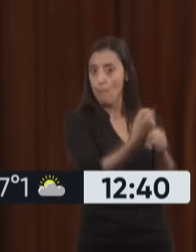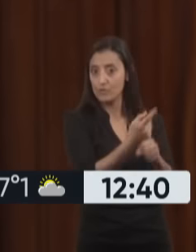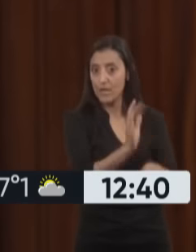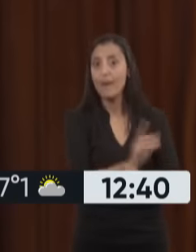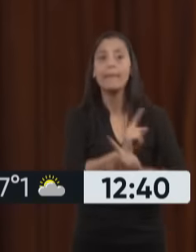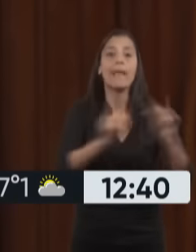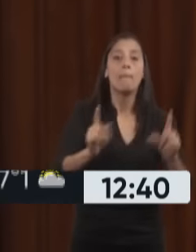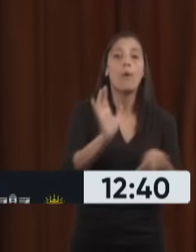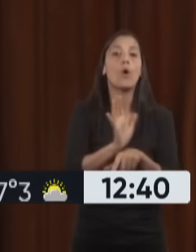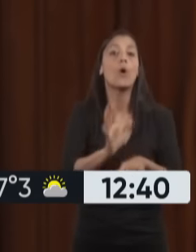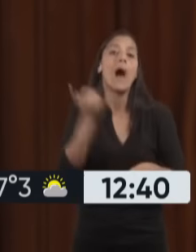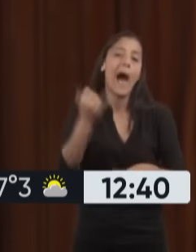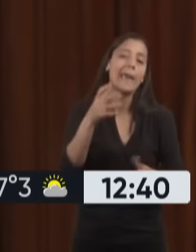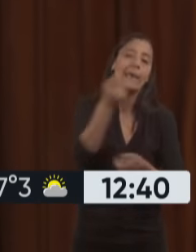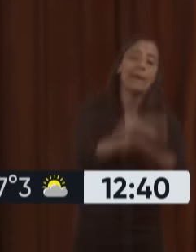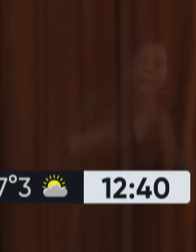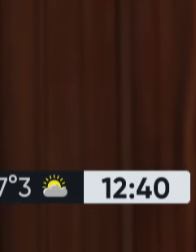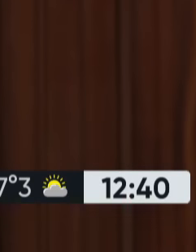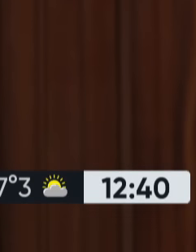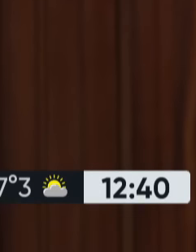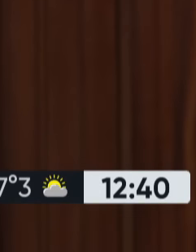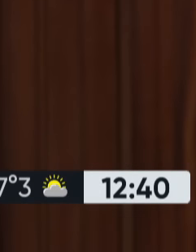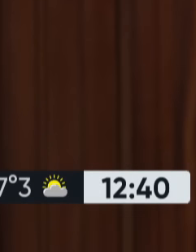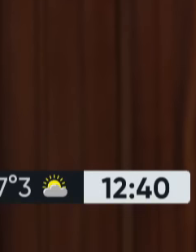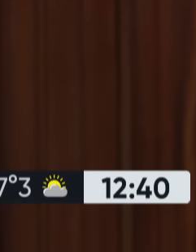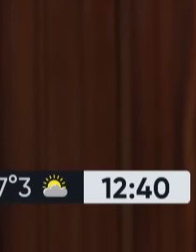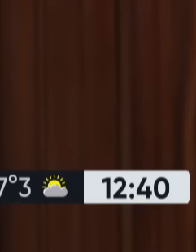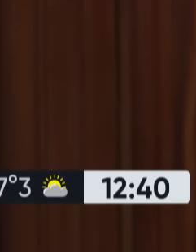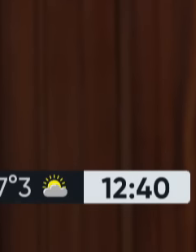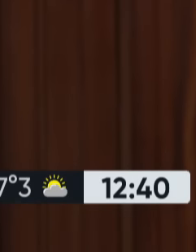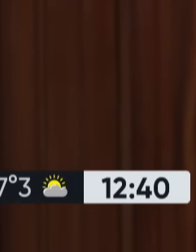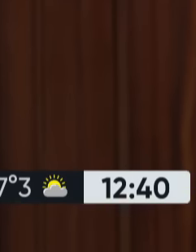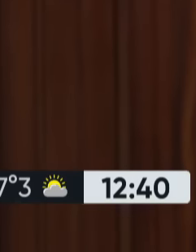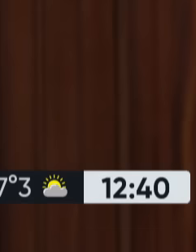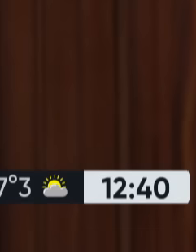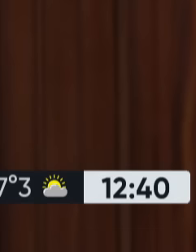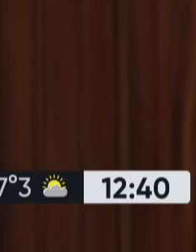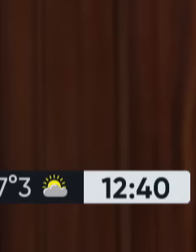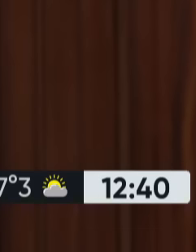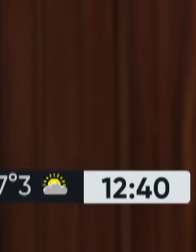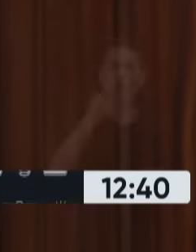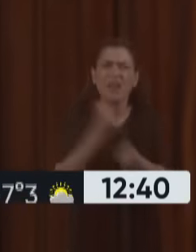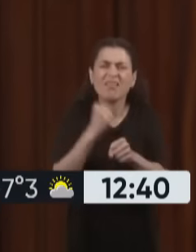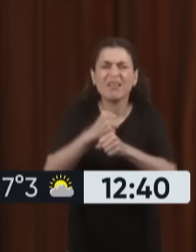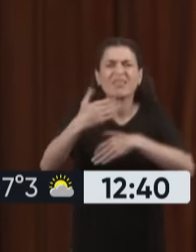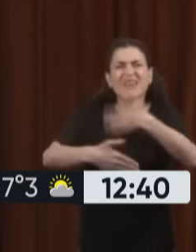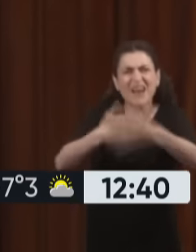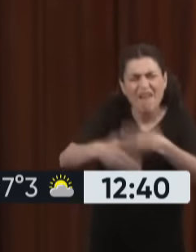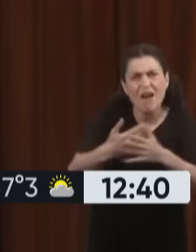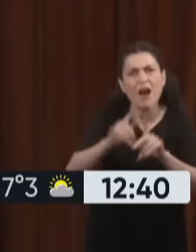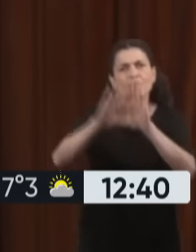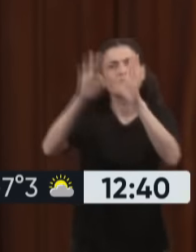los kioscos que esto implica, ¿no? Por eso es tan importante la tarea que está llevando adelante el coloso Federico